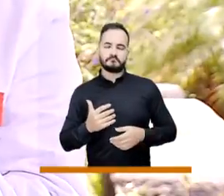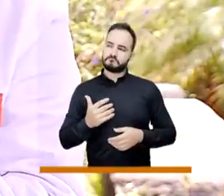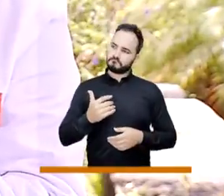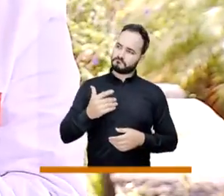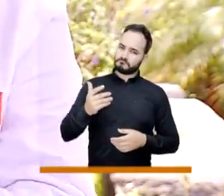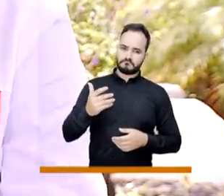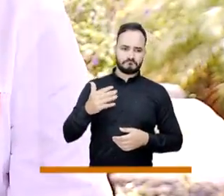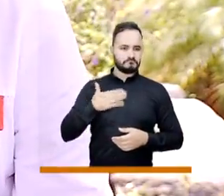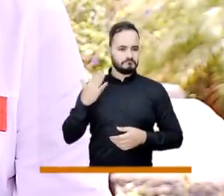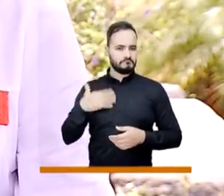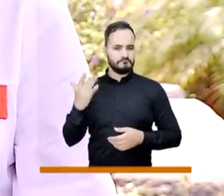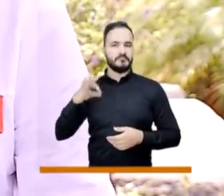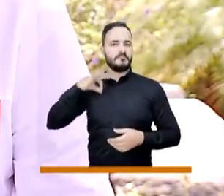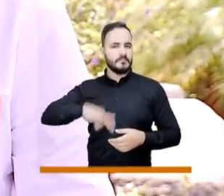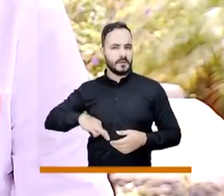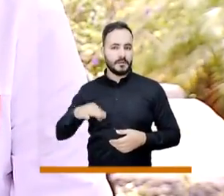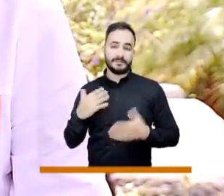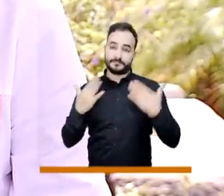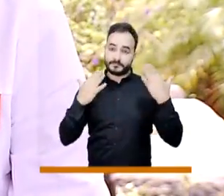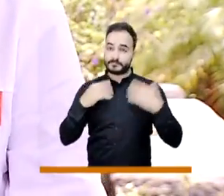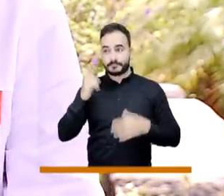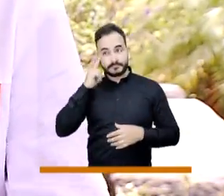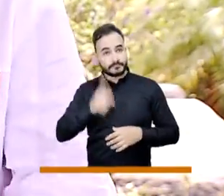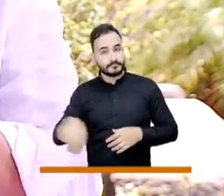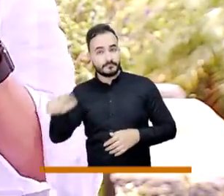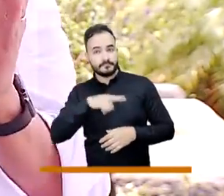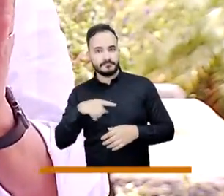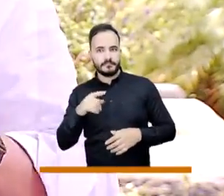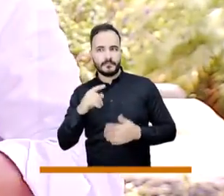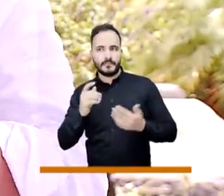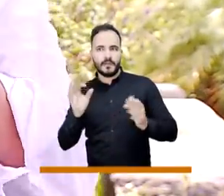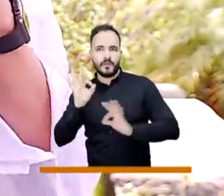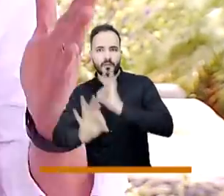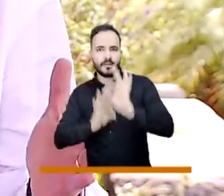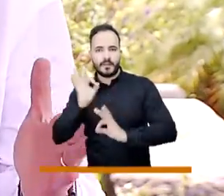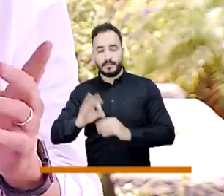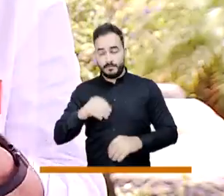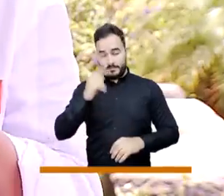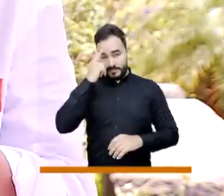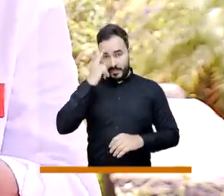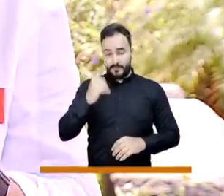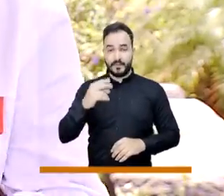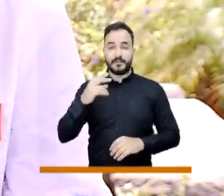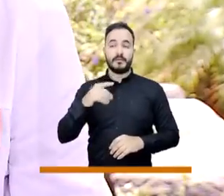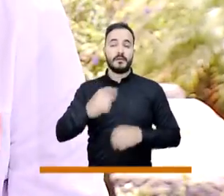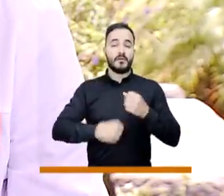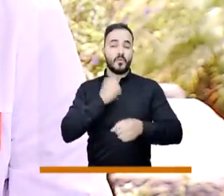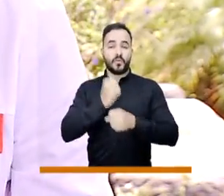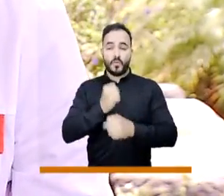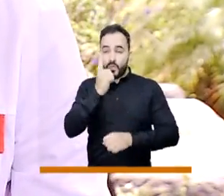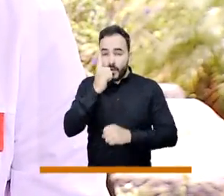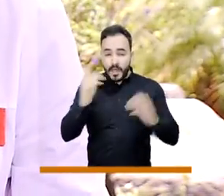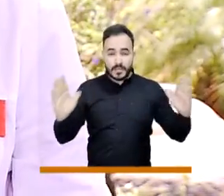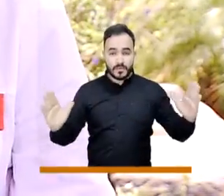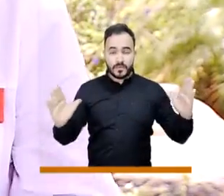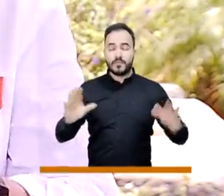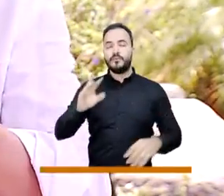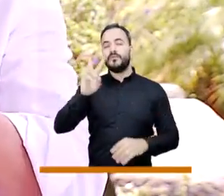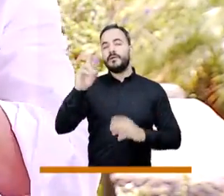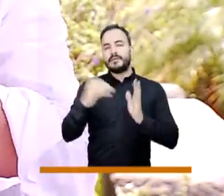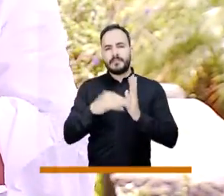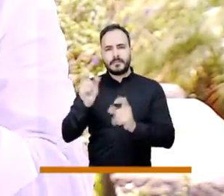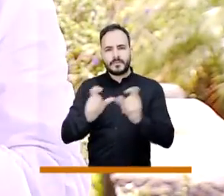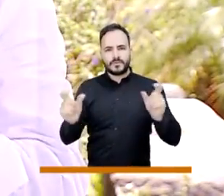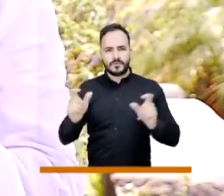oculto, y es que en Colombia hay unos estudios, casi 20.000 personas al año mueren por calidad del aire,